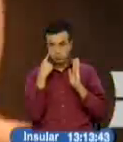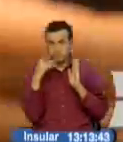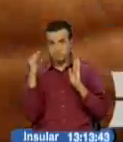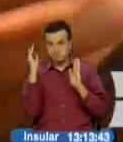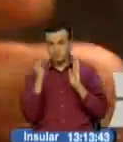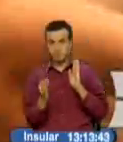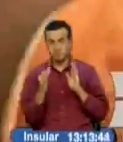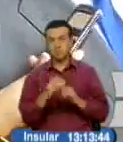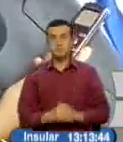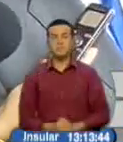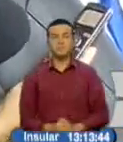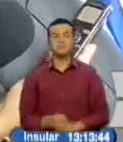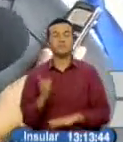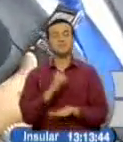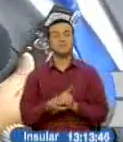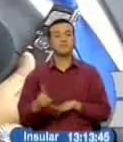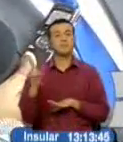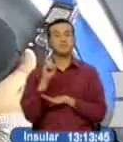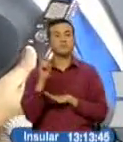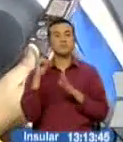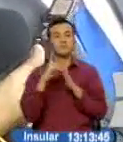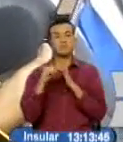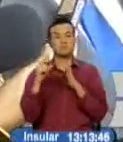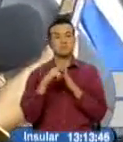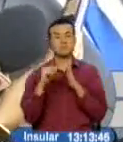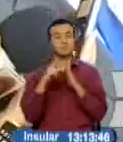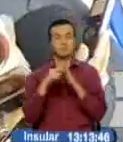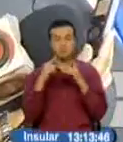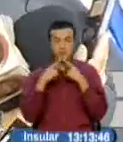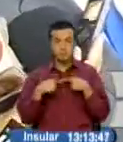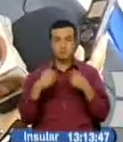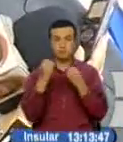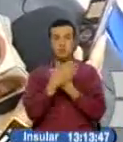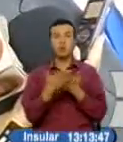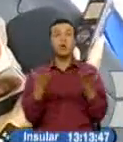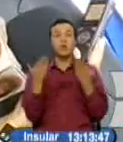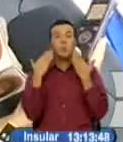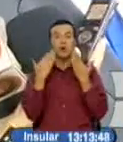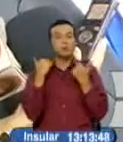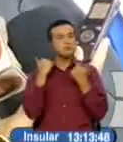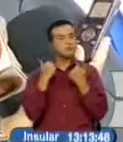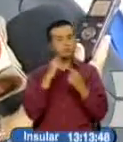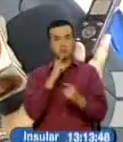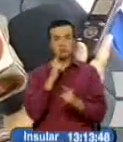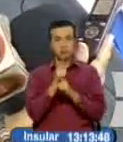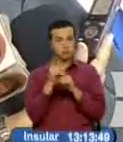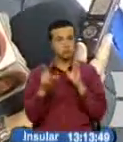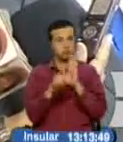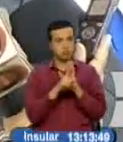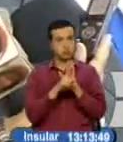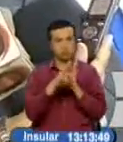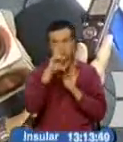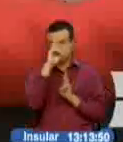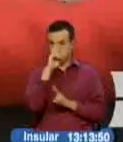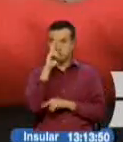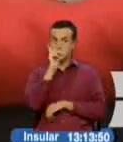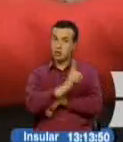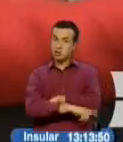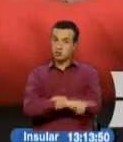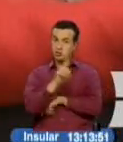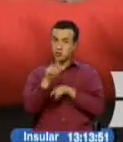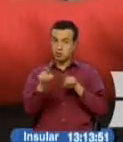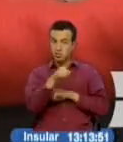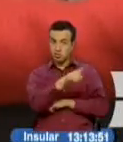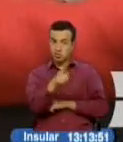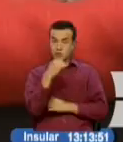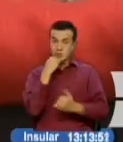agregado, IVA. El director del Servicio de Rentas Internas socializó en Guayaquil la correcta aplicación de la normativa y las sanciones en caso